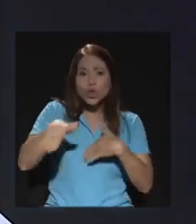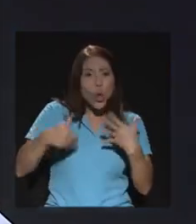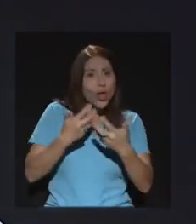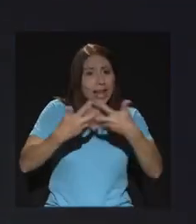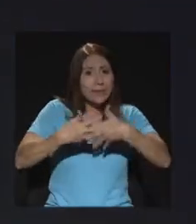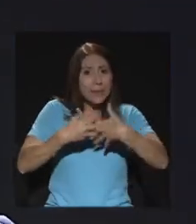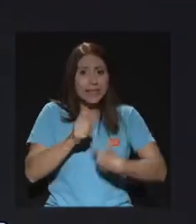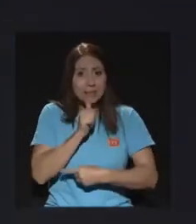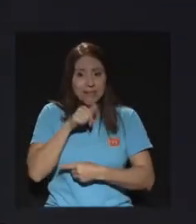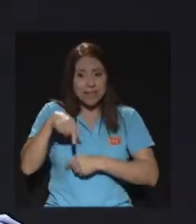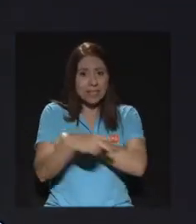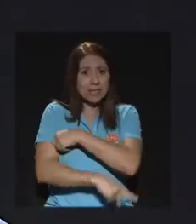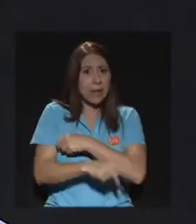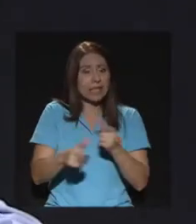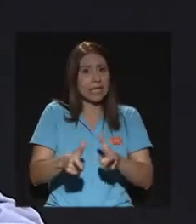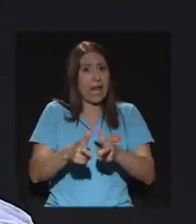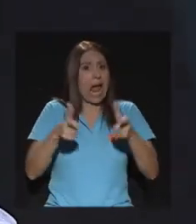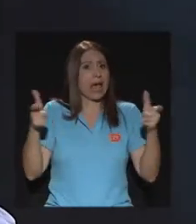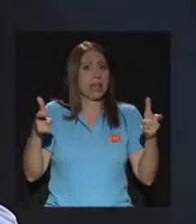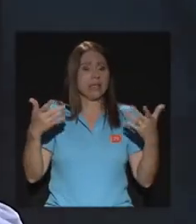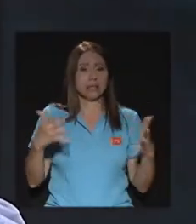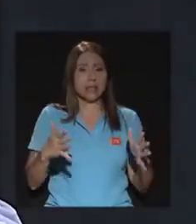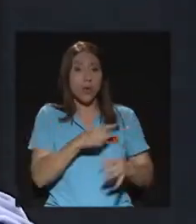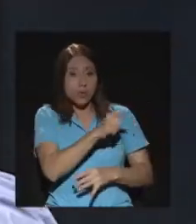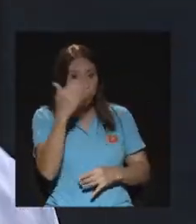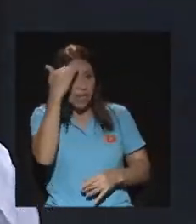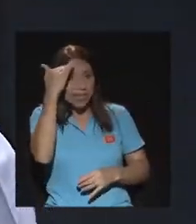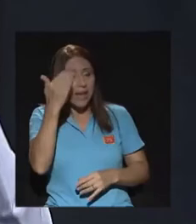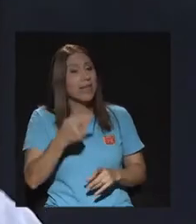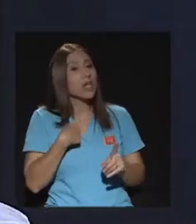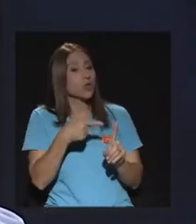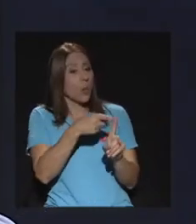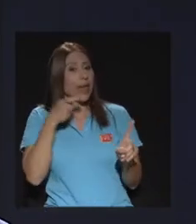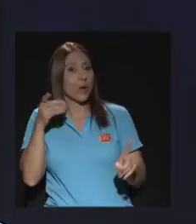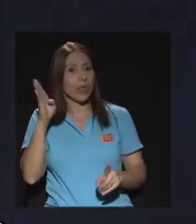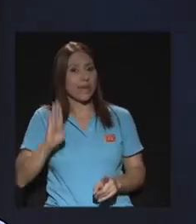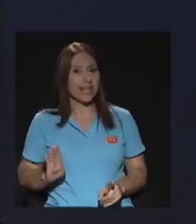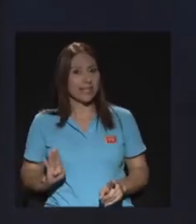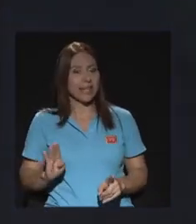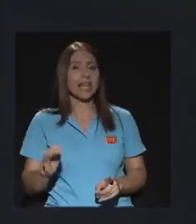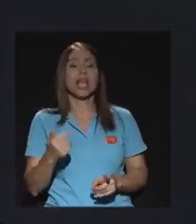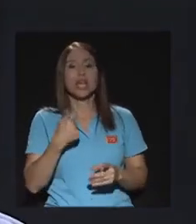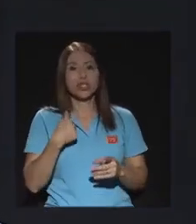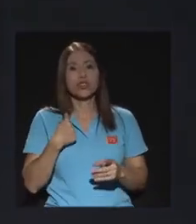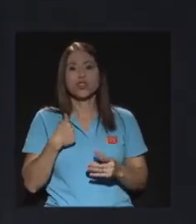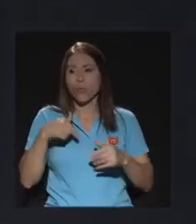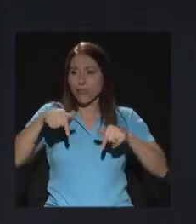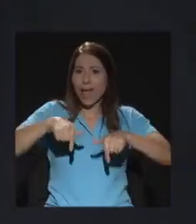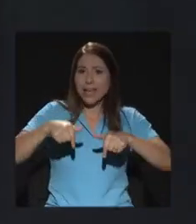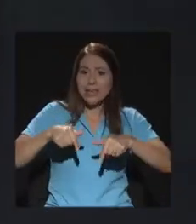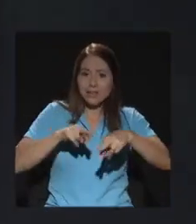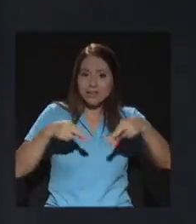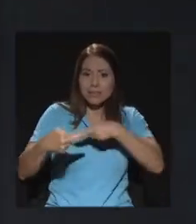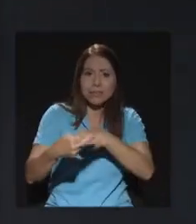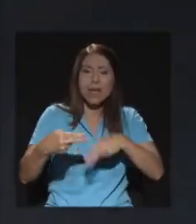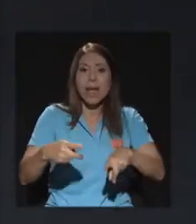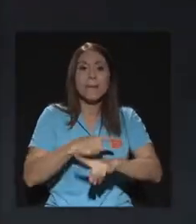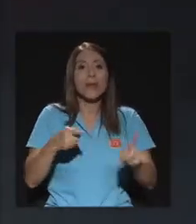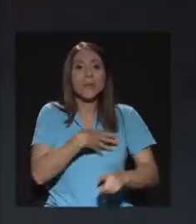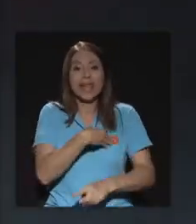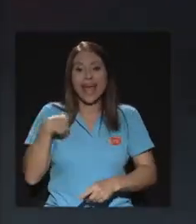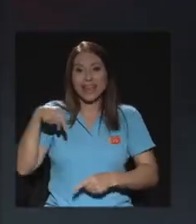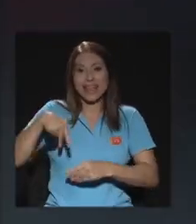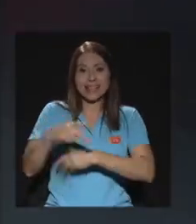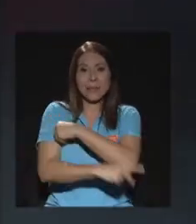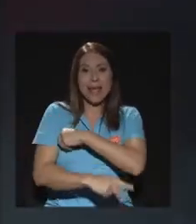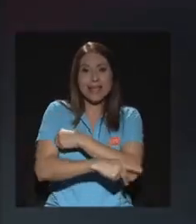grandes. Y lo más increíble, ustedes saben que yo vengo de Brasil, o sea, soy naturalizado. Lo que más me encanta de este país es que el que tiene